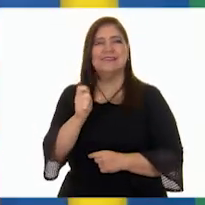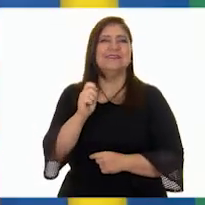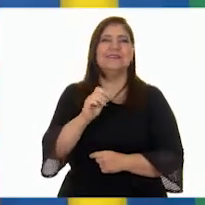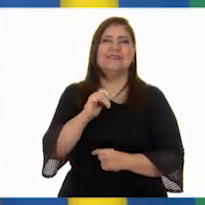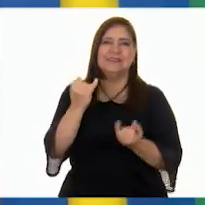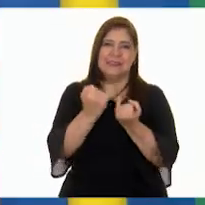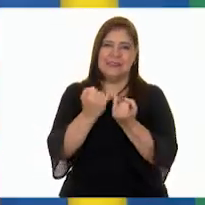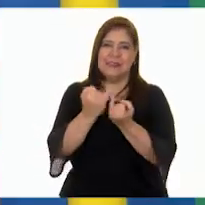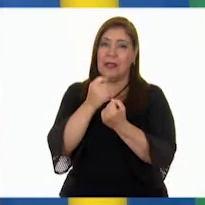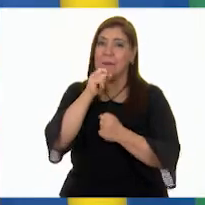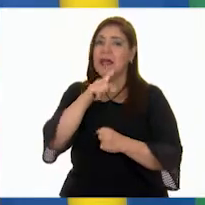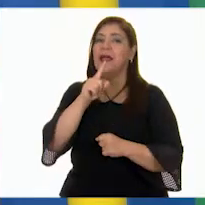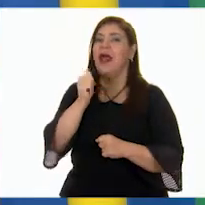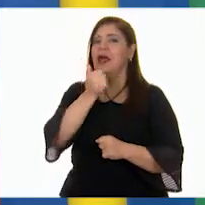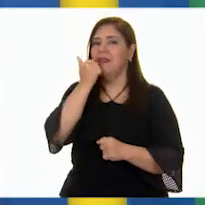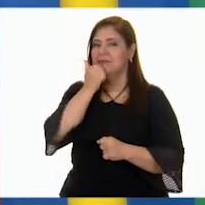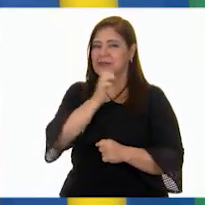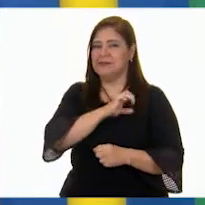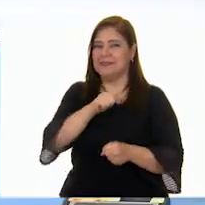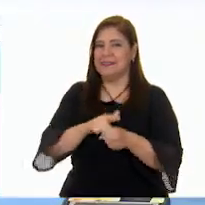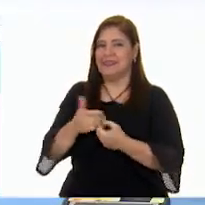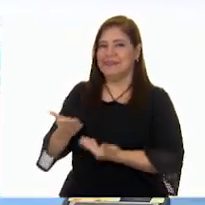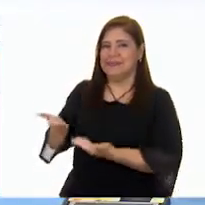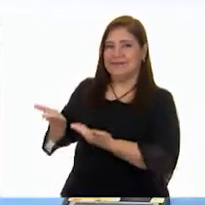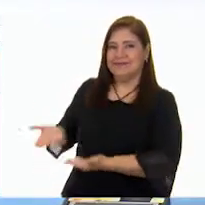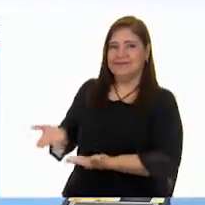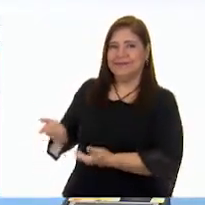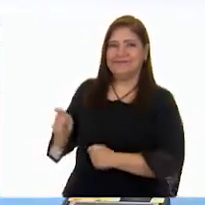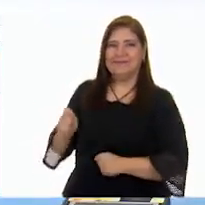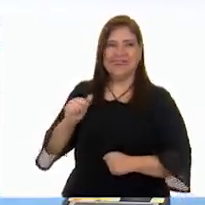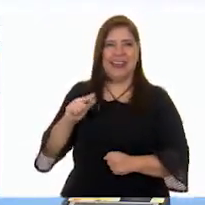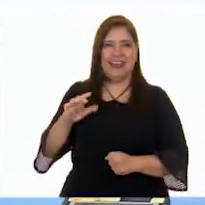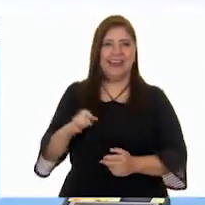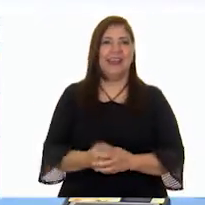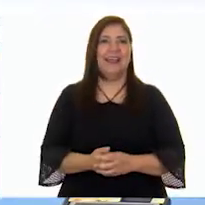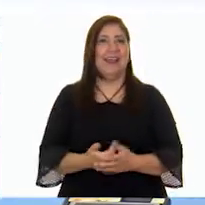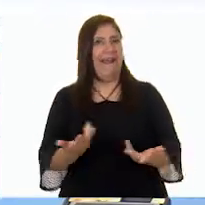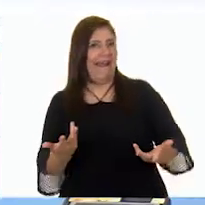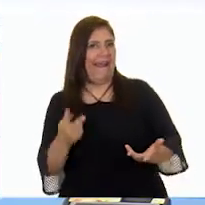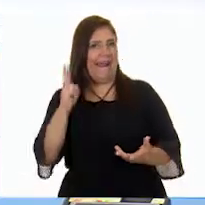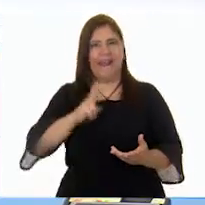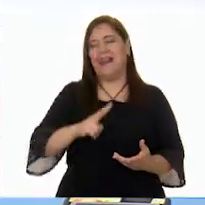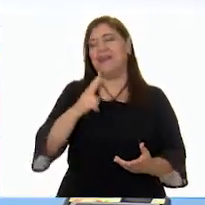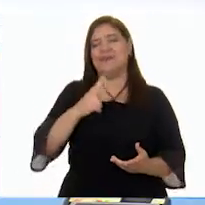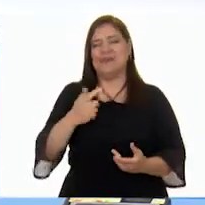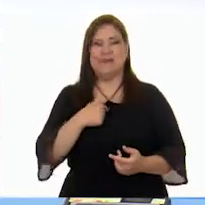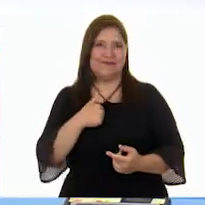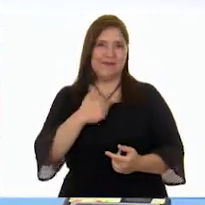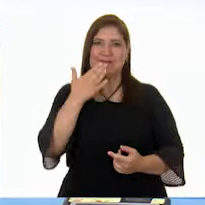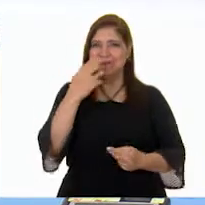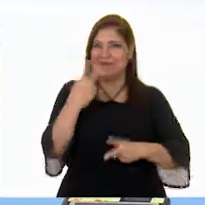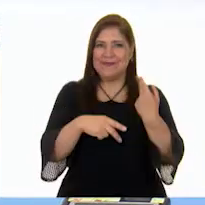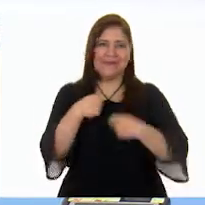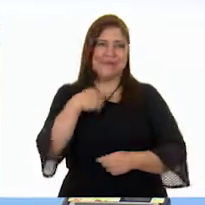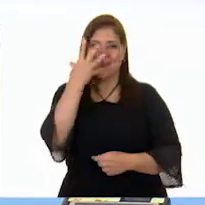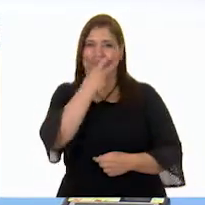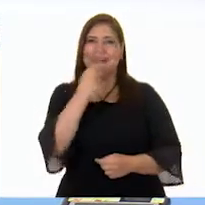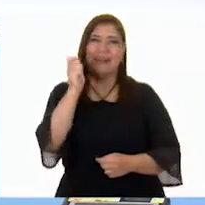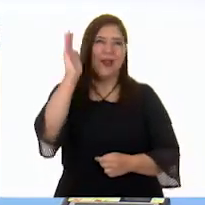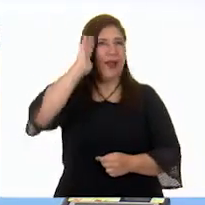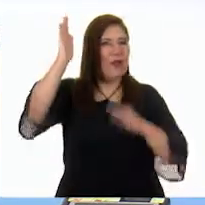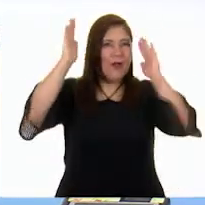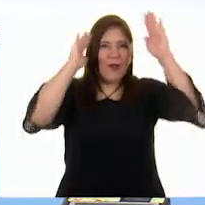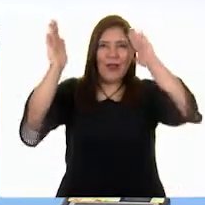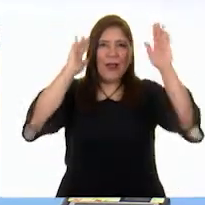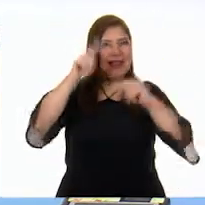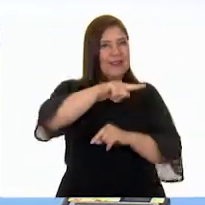a una alumna muy especial. Bienvenida, Ale. ¡Qué bonita bienvenida! ¡Muchas gracias! Y hola a todos